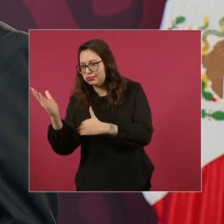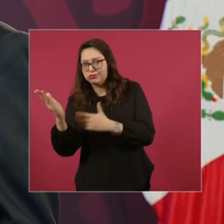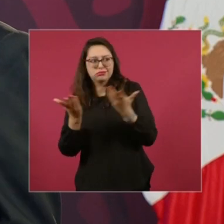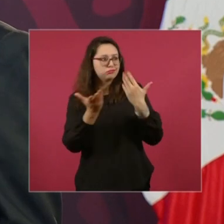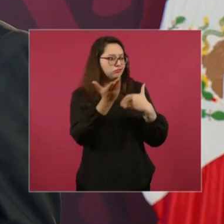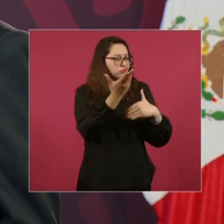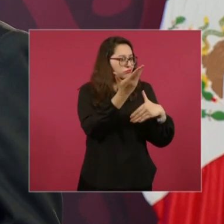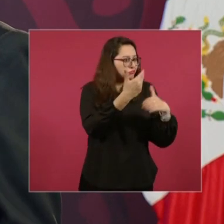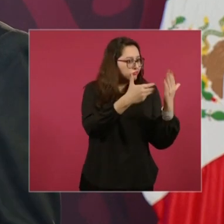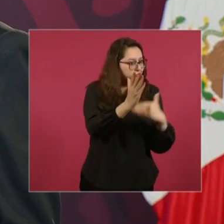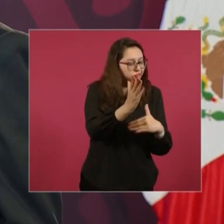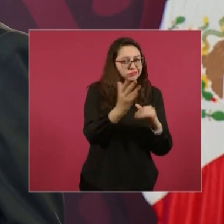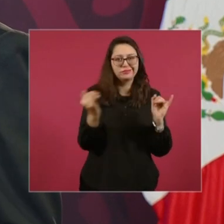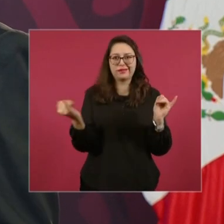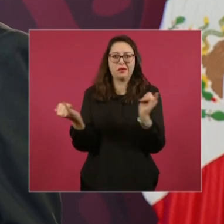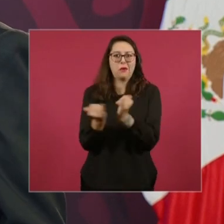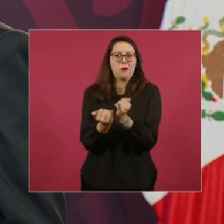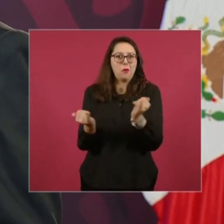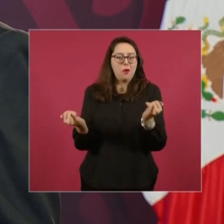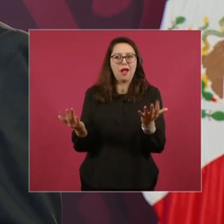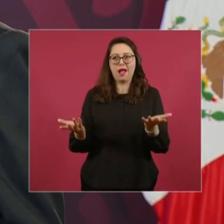de manera burda